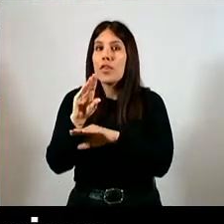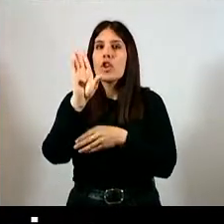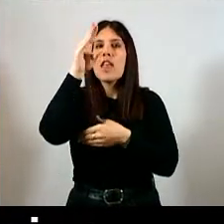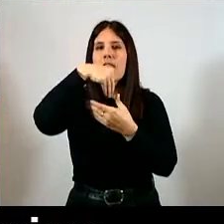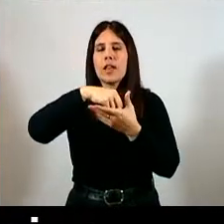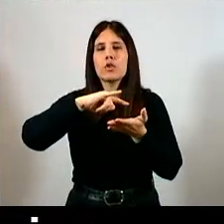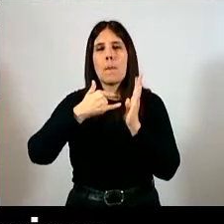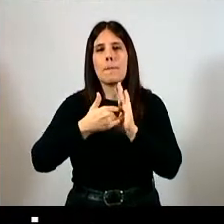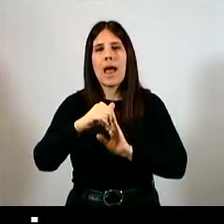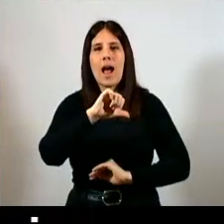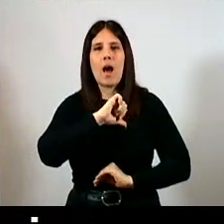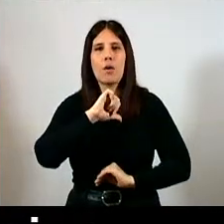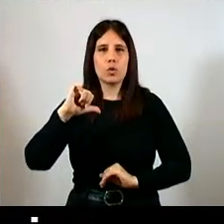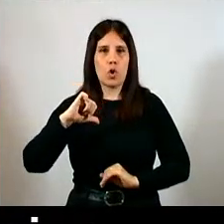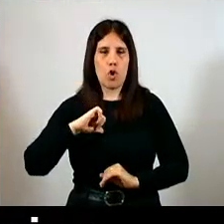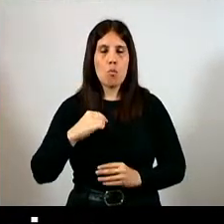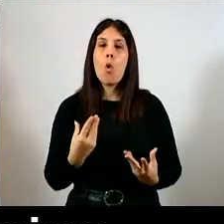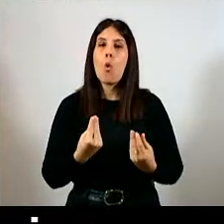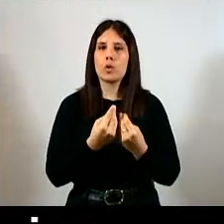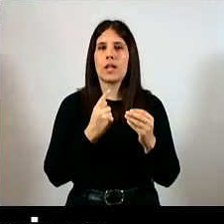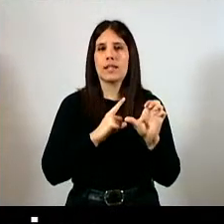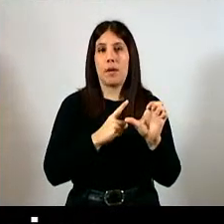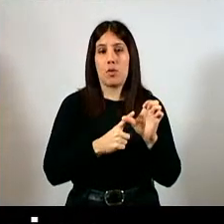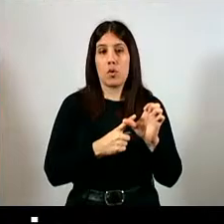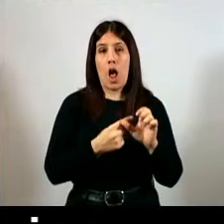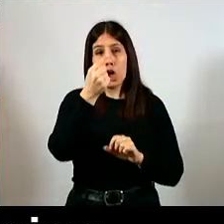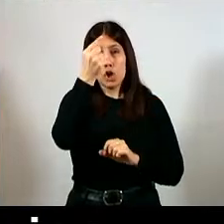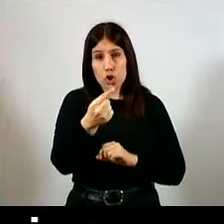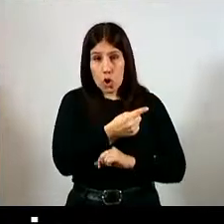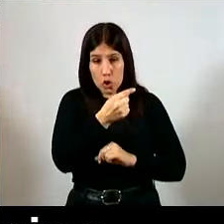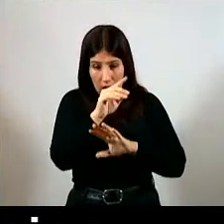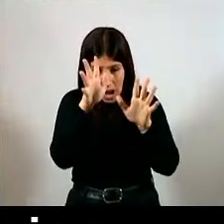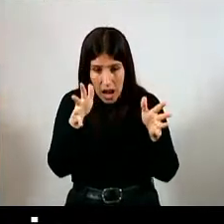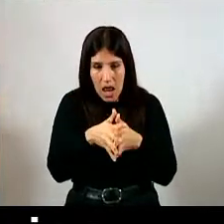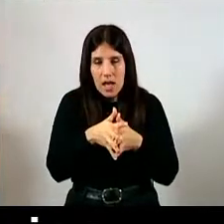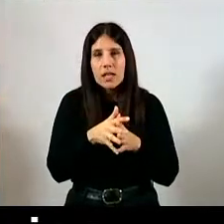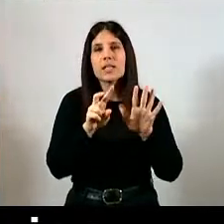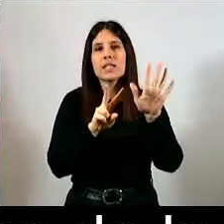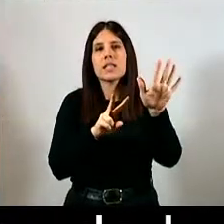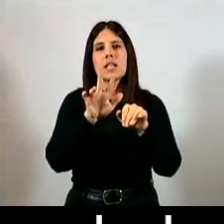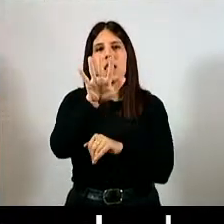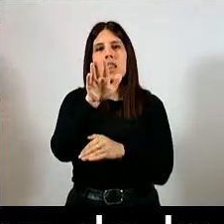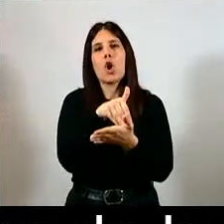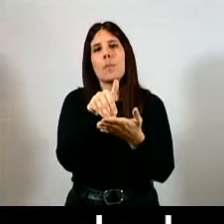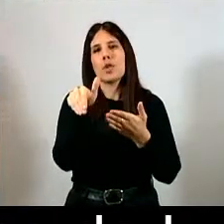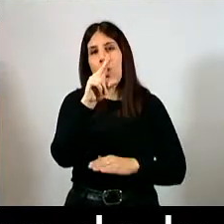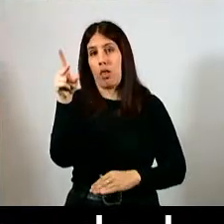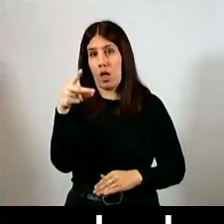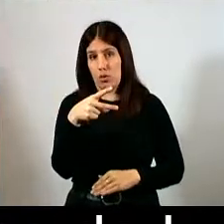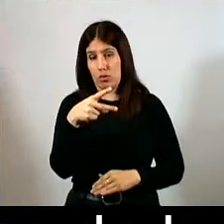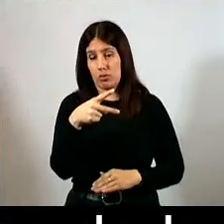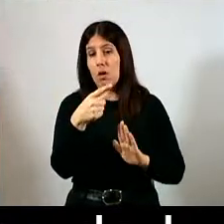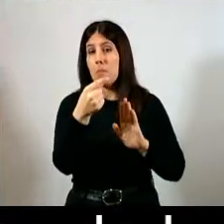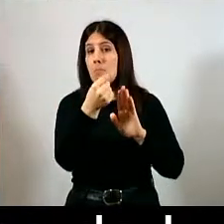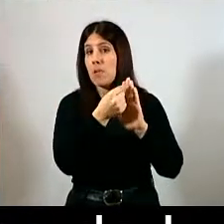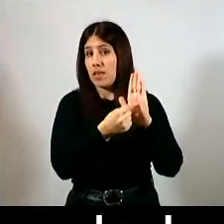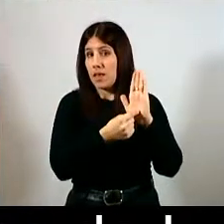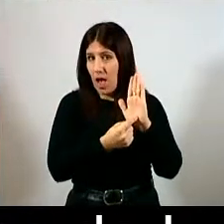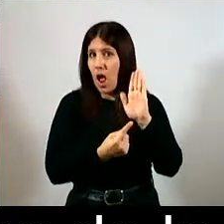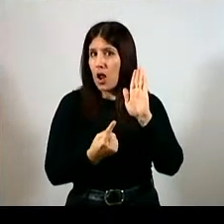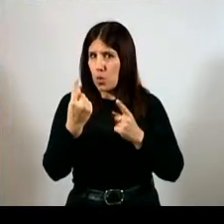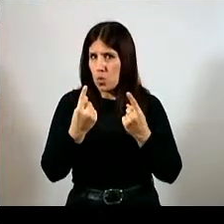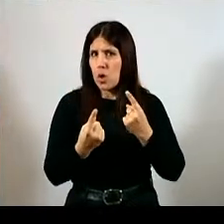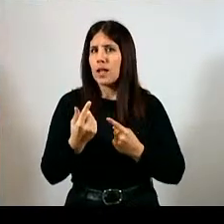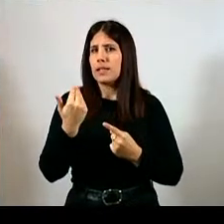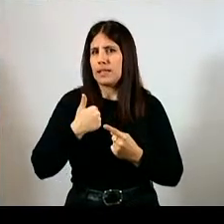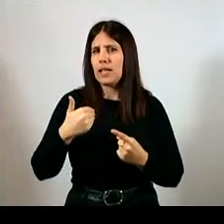autónomos de la Junta de Extremadura, cuya cuantía total son 75 millones de euros. Algunas de estas medidas y decretos ya están en